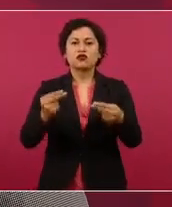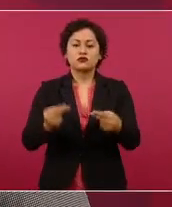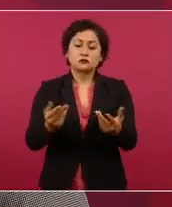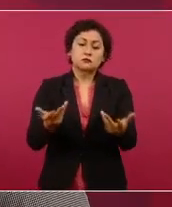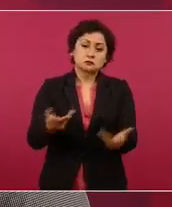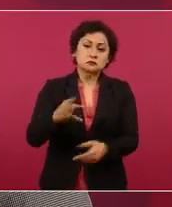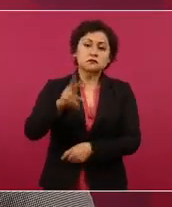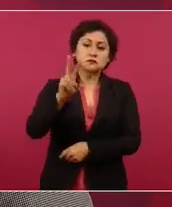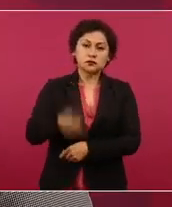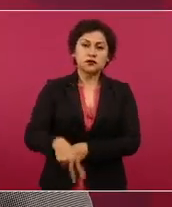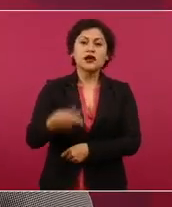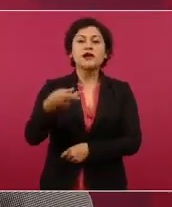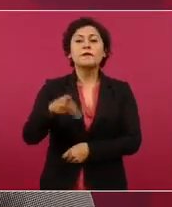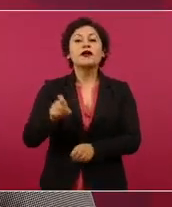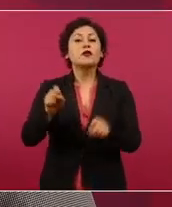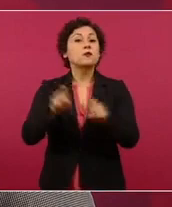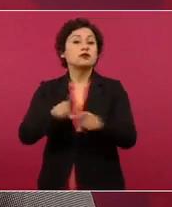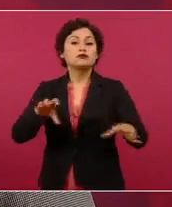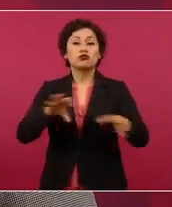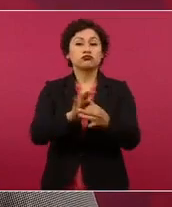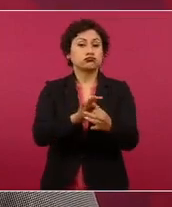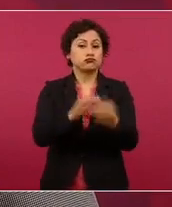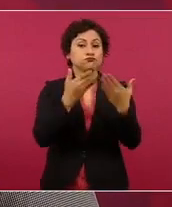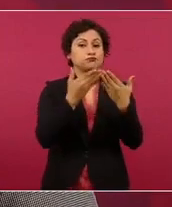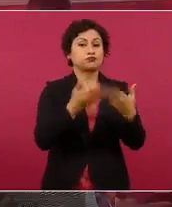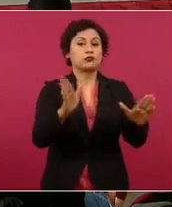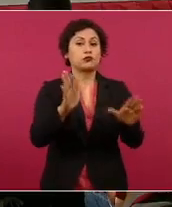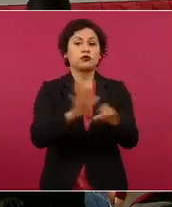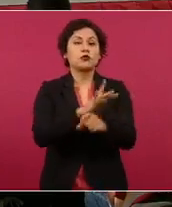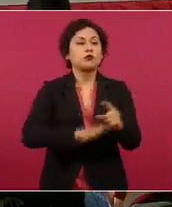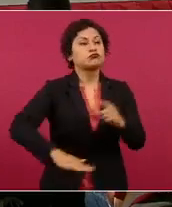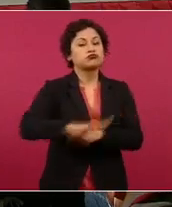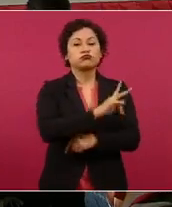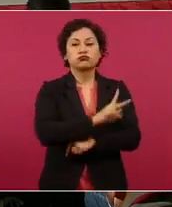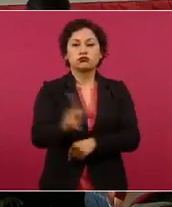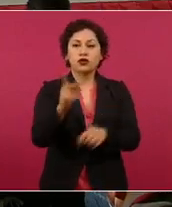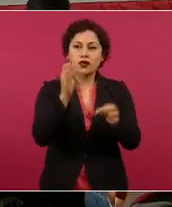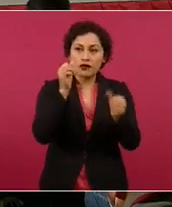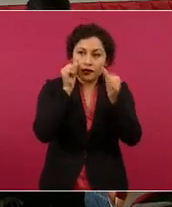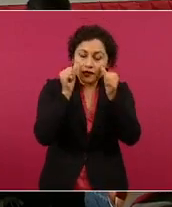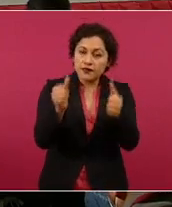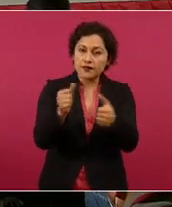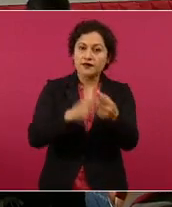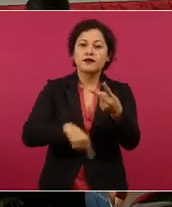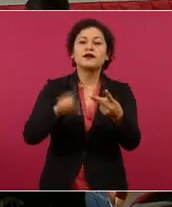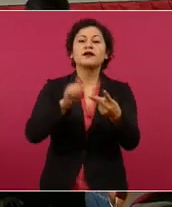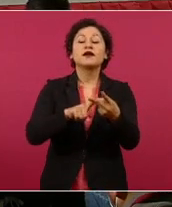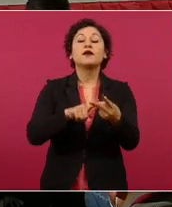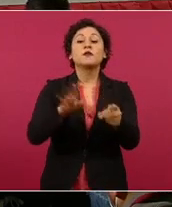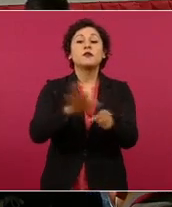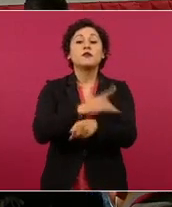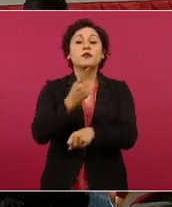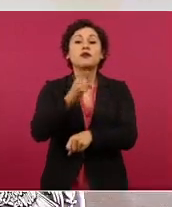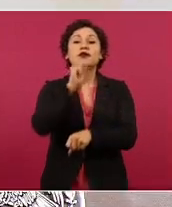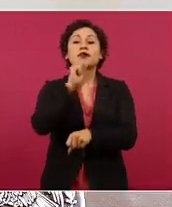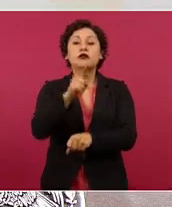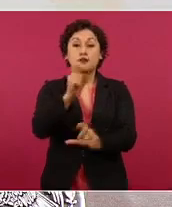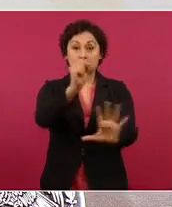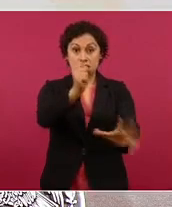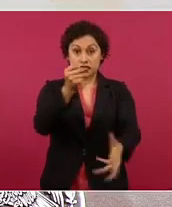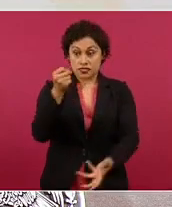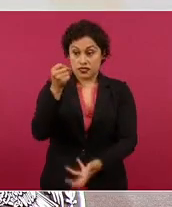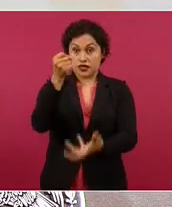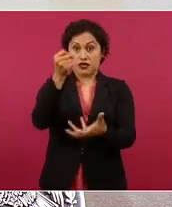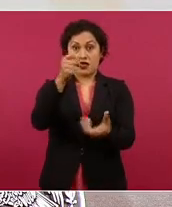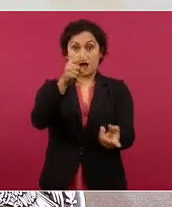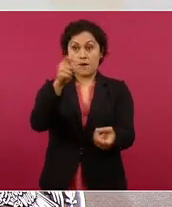esfera pública. Primero, por ser un tema de interés nacional. Segundo, por su amplio manejo del dinero público